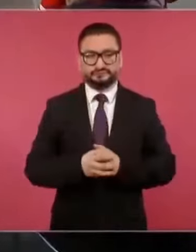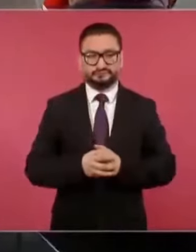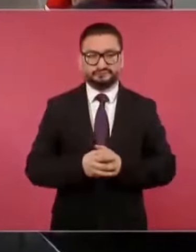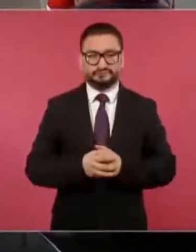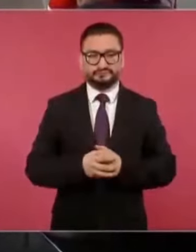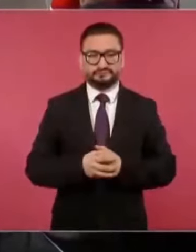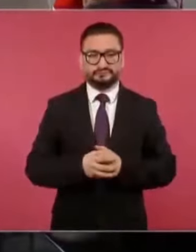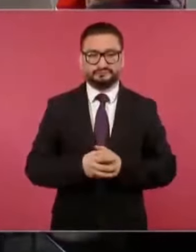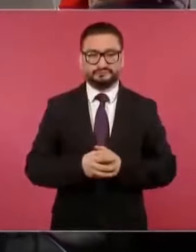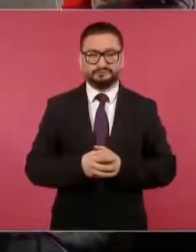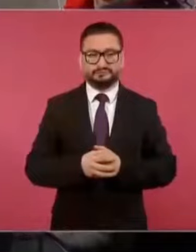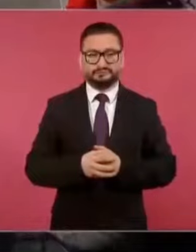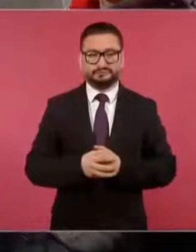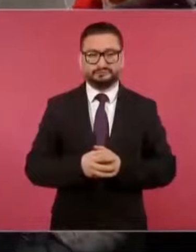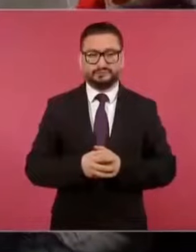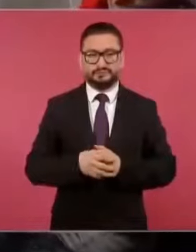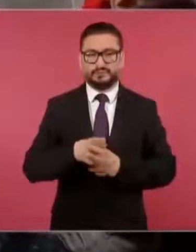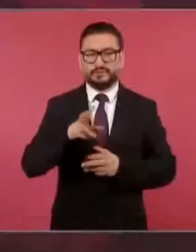Hay